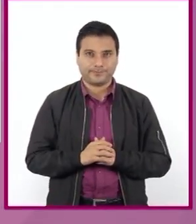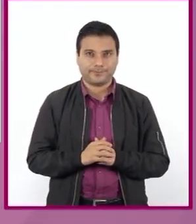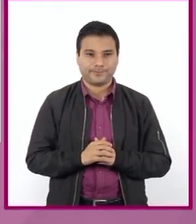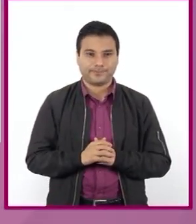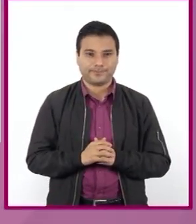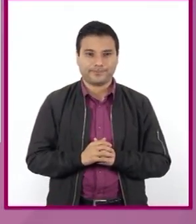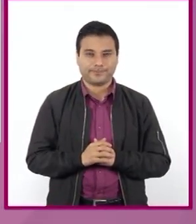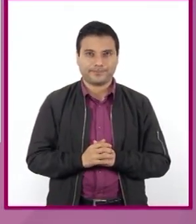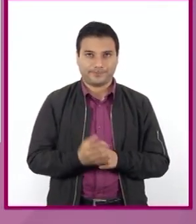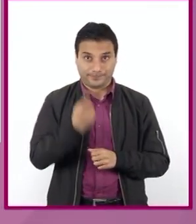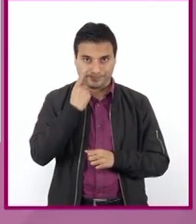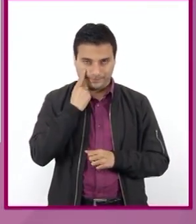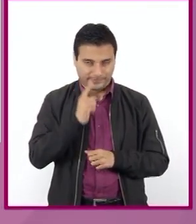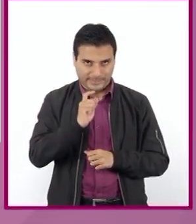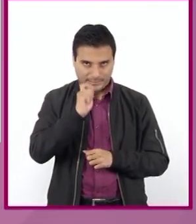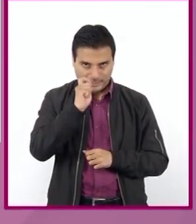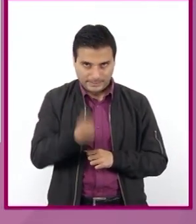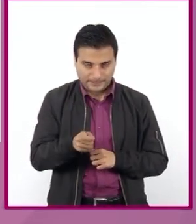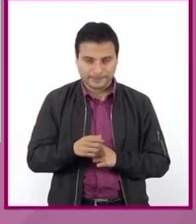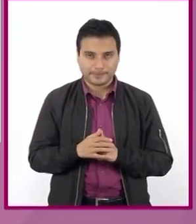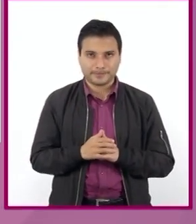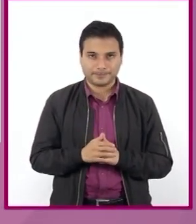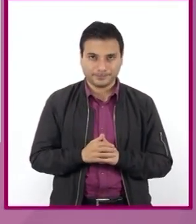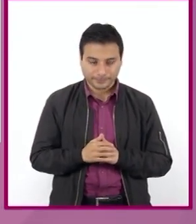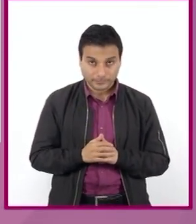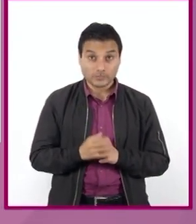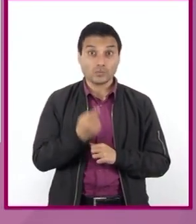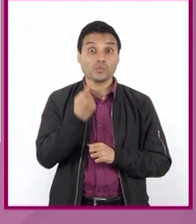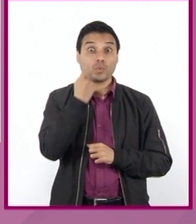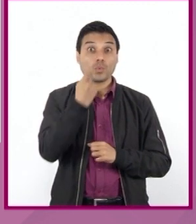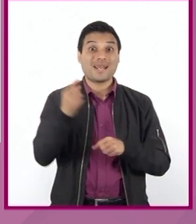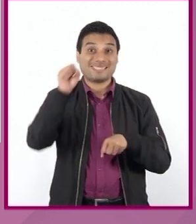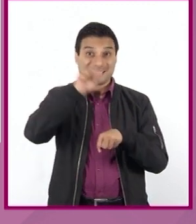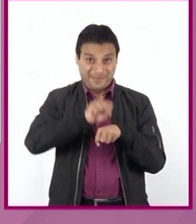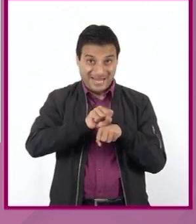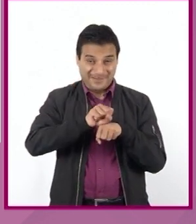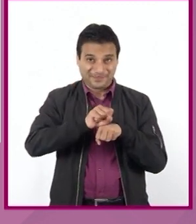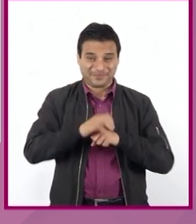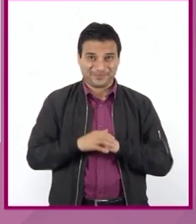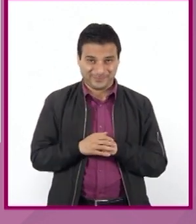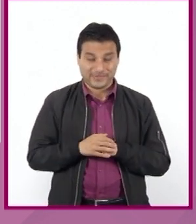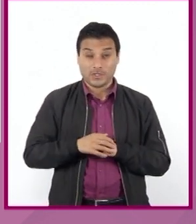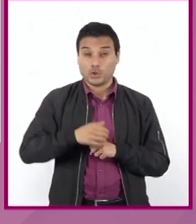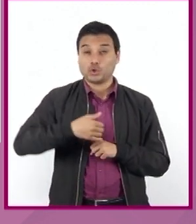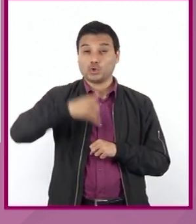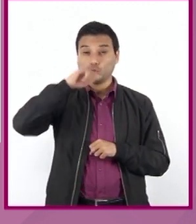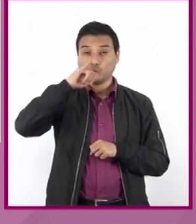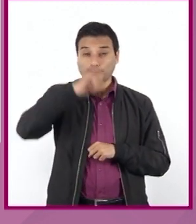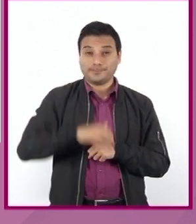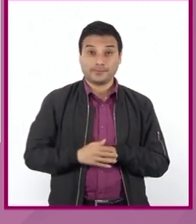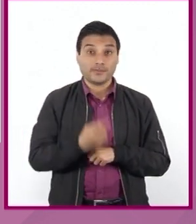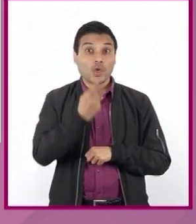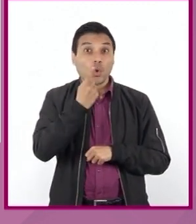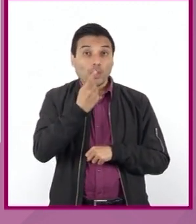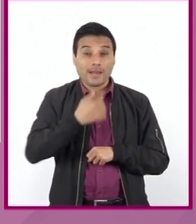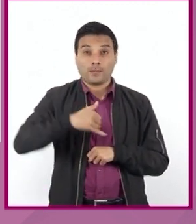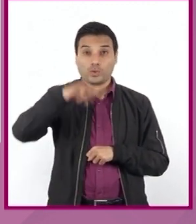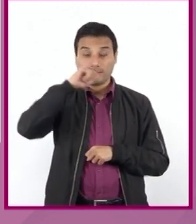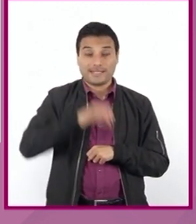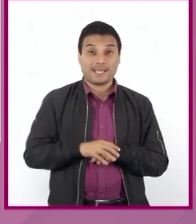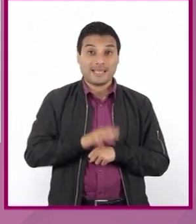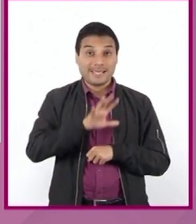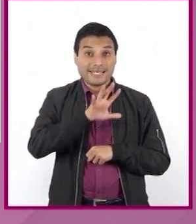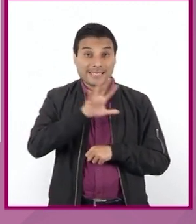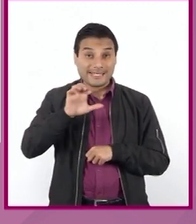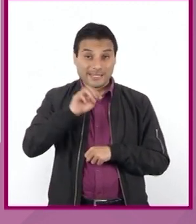La situación es la siguiente. Durante esa semana se había consumido en promedio una botella de 500